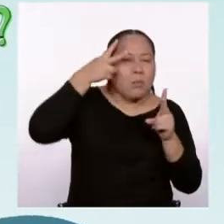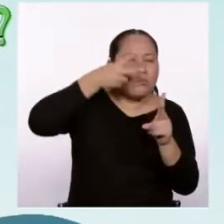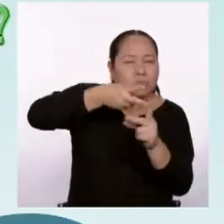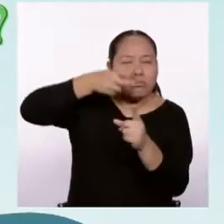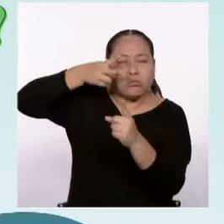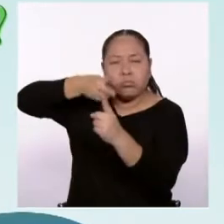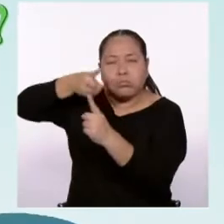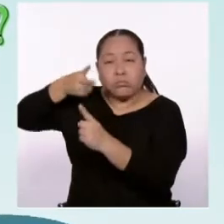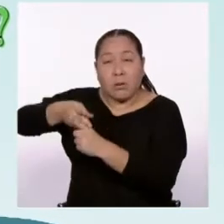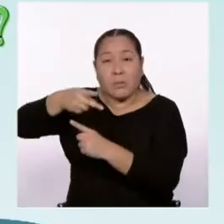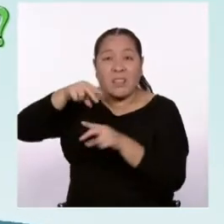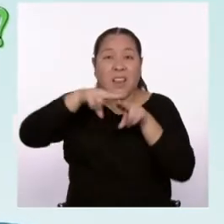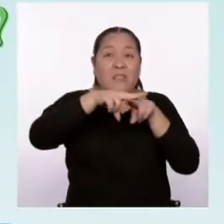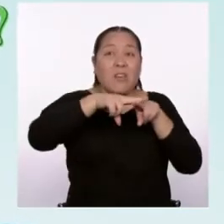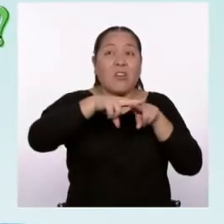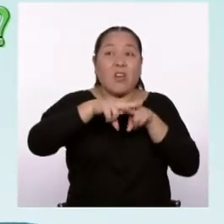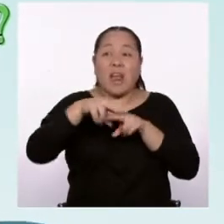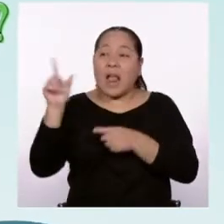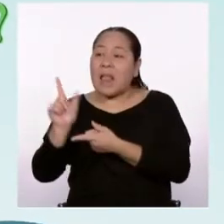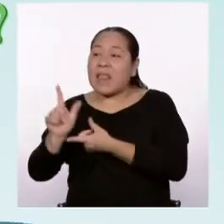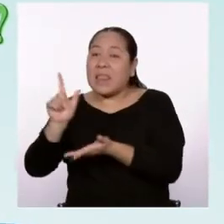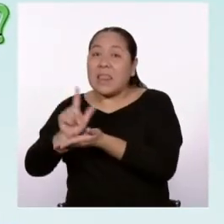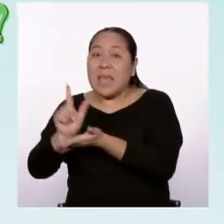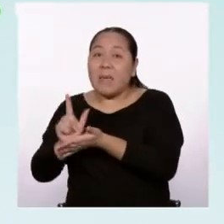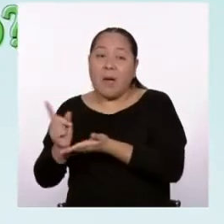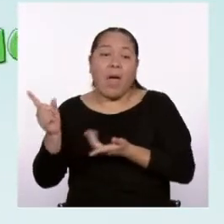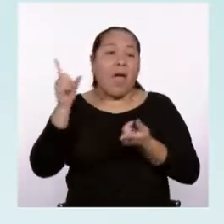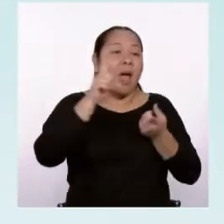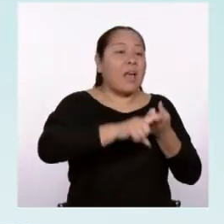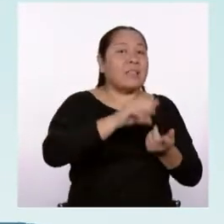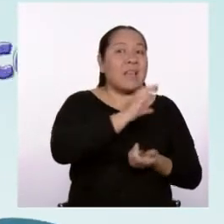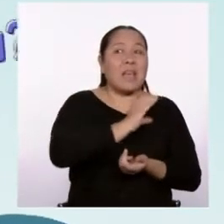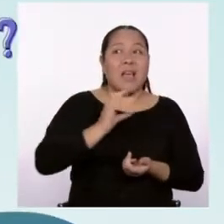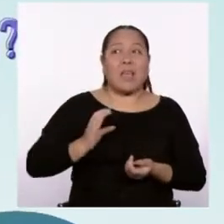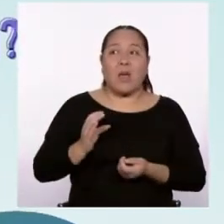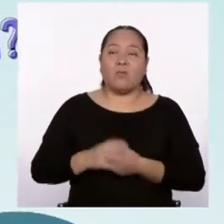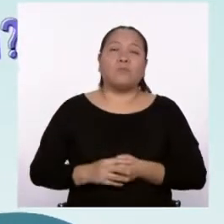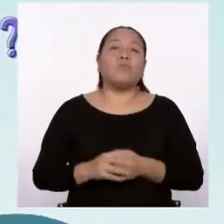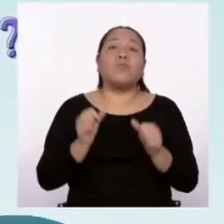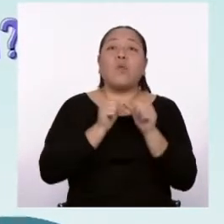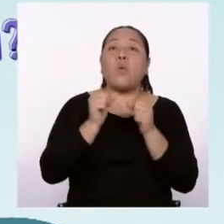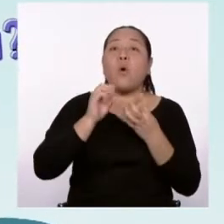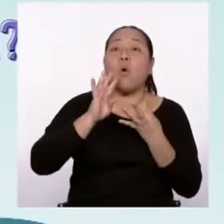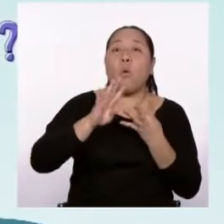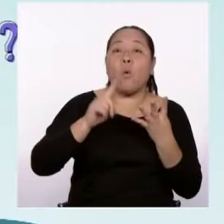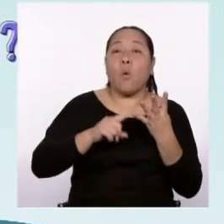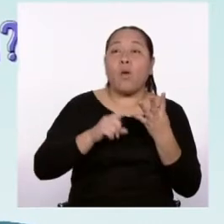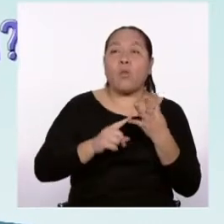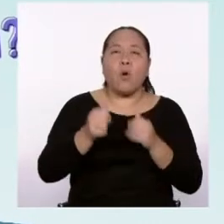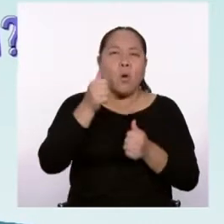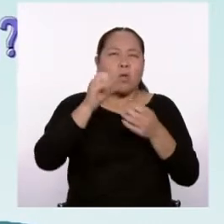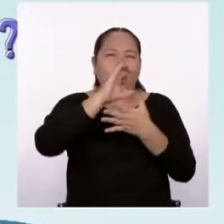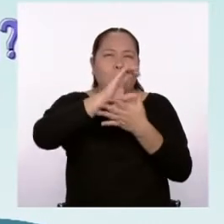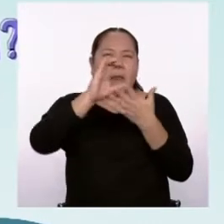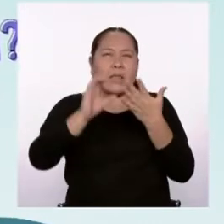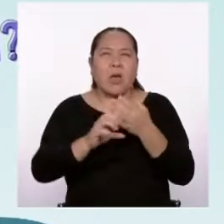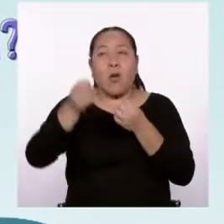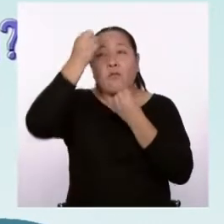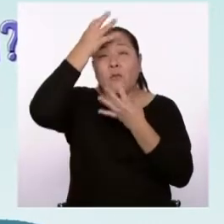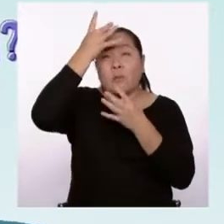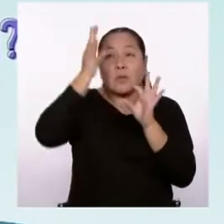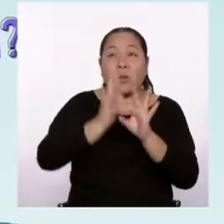en el ferrocarril de la ruta Lima-Callao? 4. ¿Qué características o información